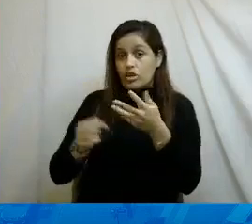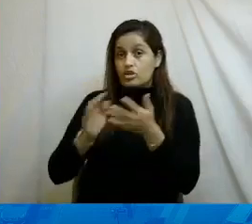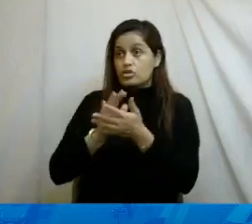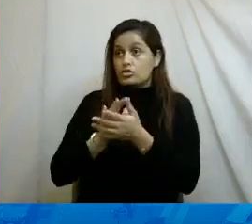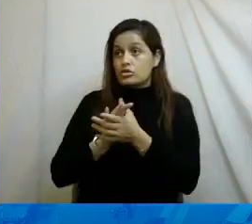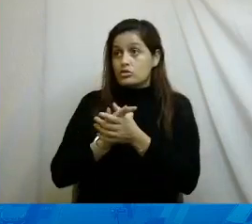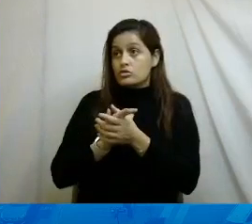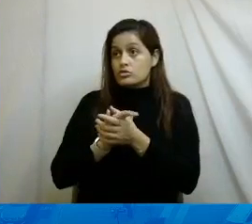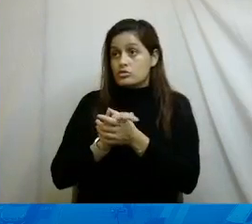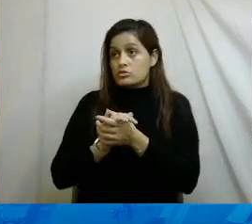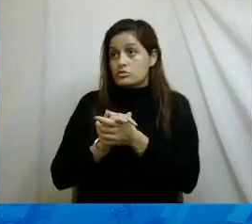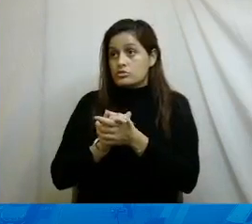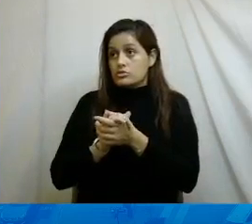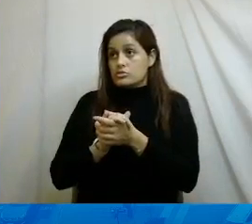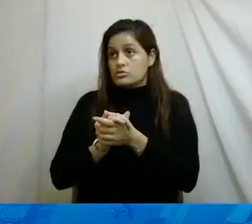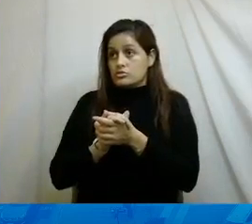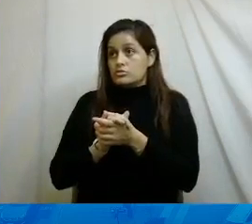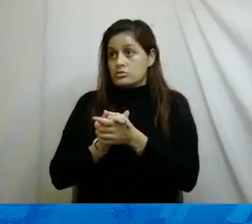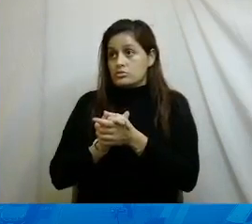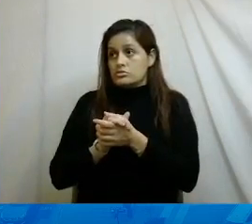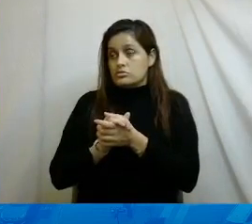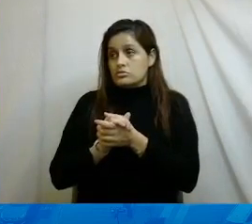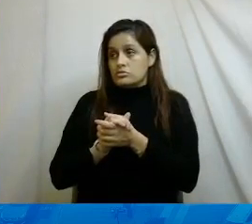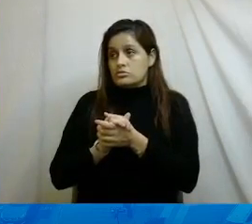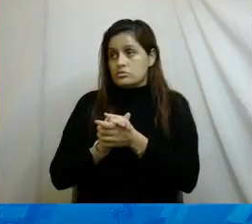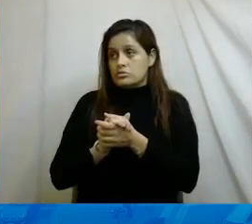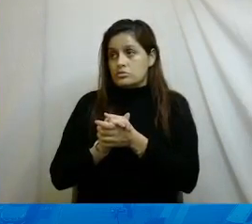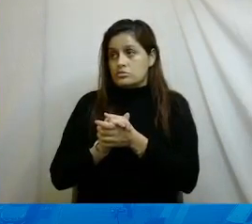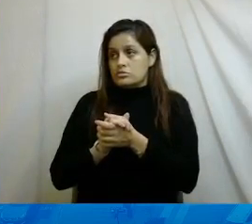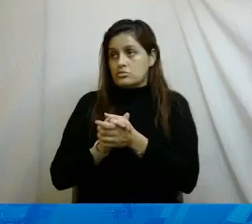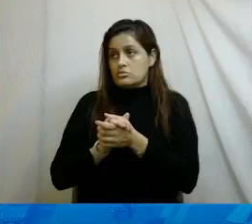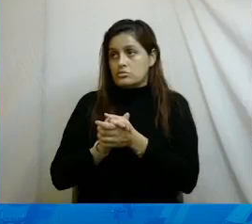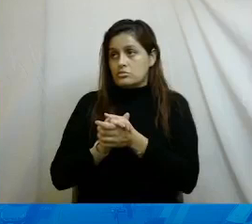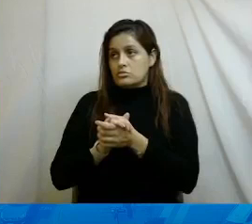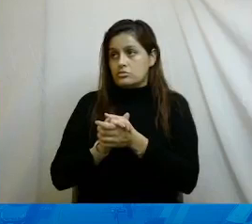previsionales. No seguí, porque me paró la alcaldesa. Sí, pero hay harto molido